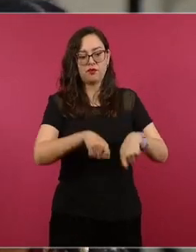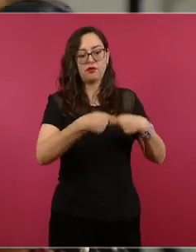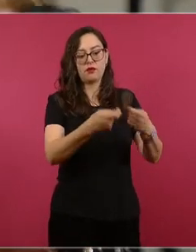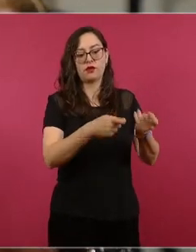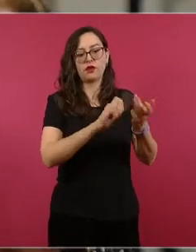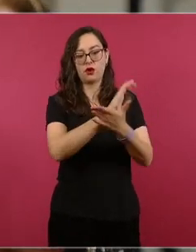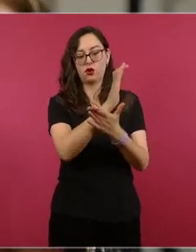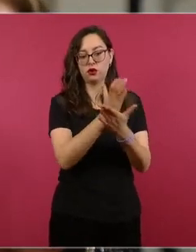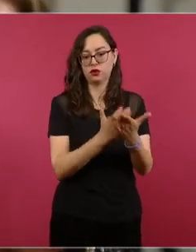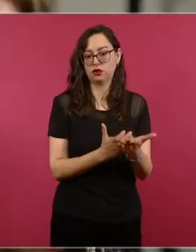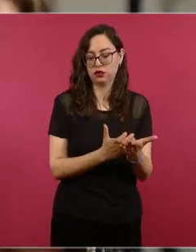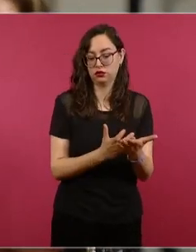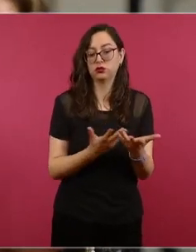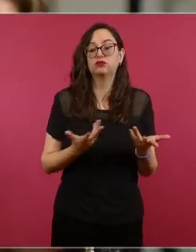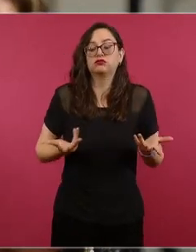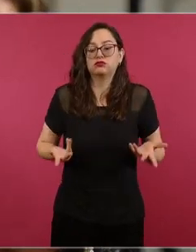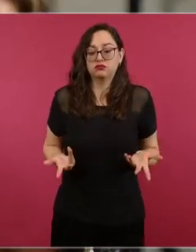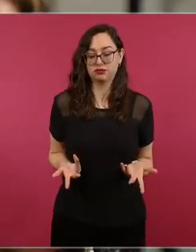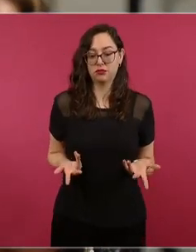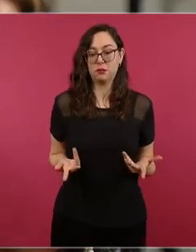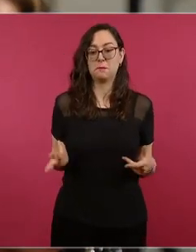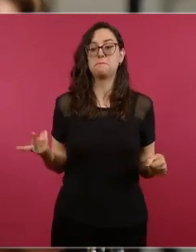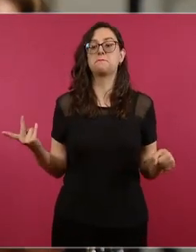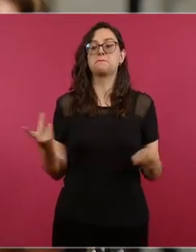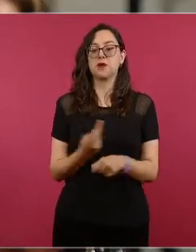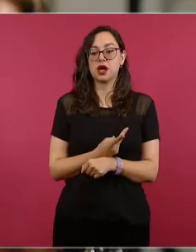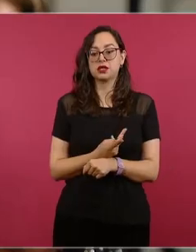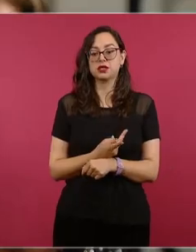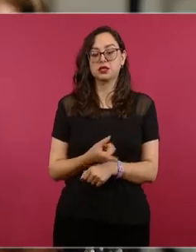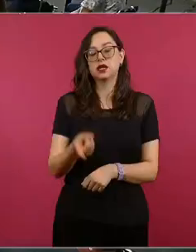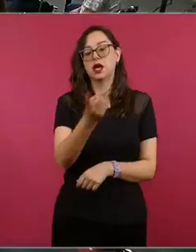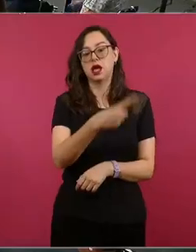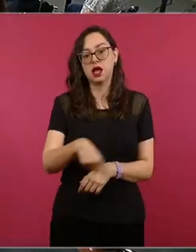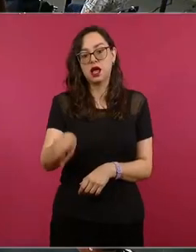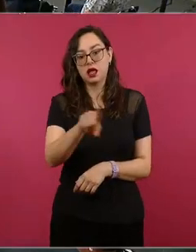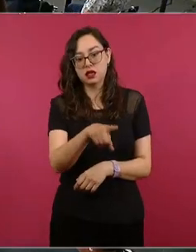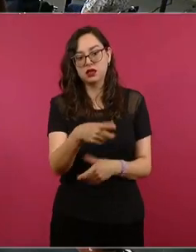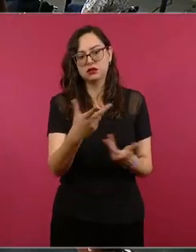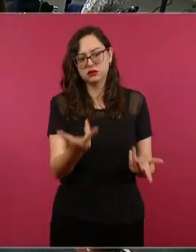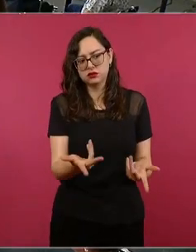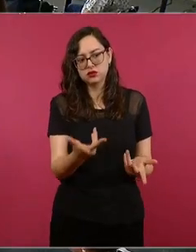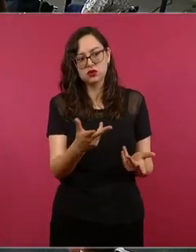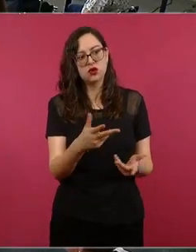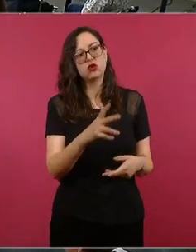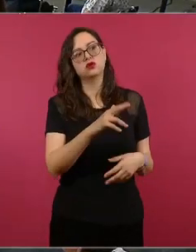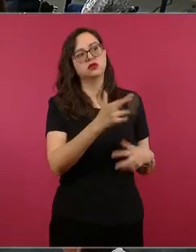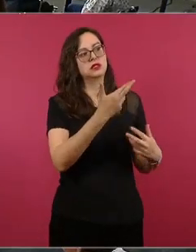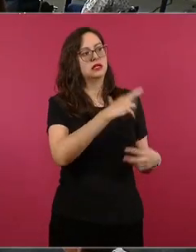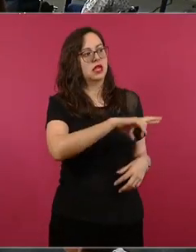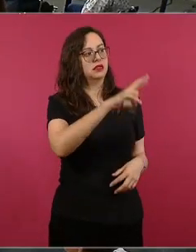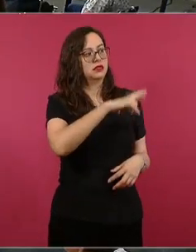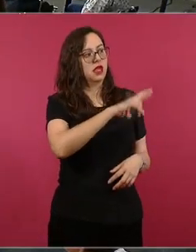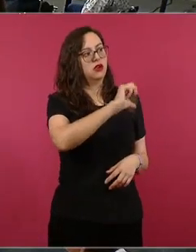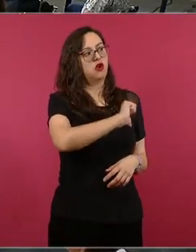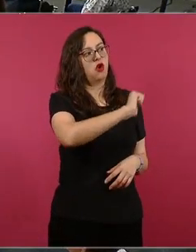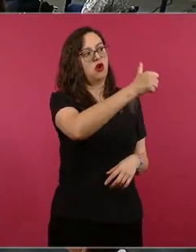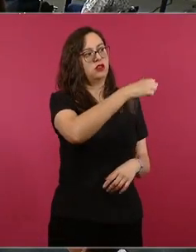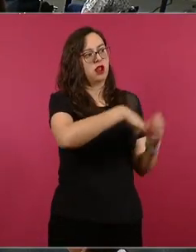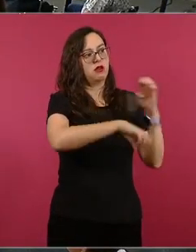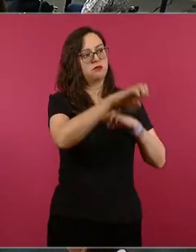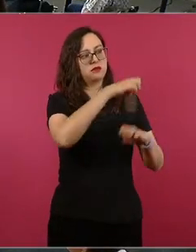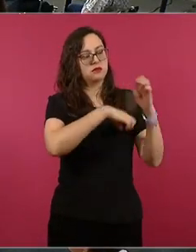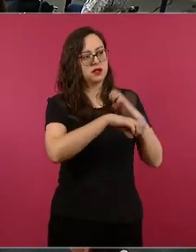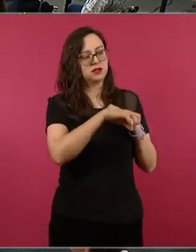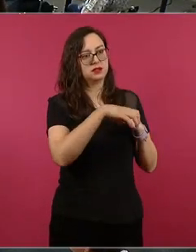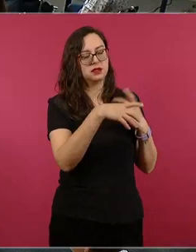contratos, lo que supone entonces que se vuelven arrendadores de todo el equipamiento, dejando fuera empresas que sí lo cuentan, que sí cuentan